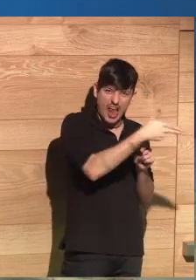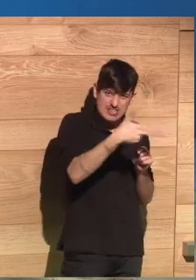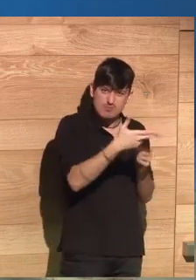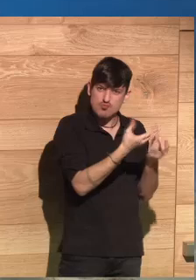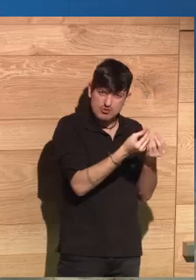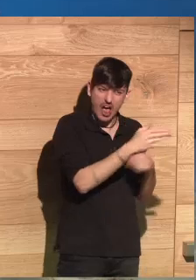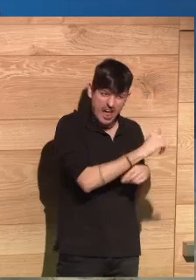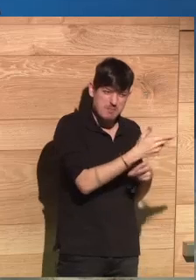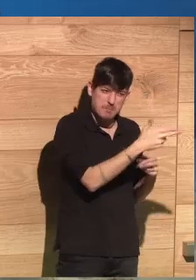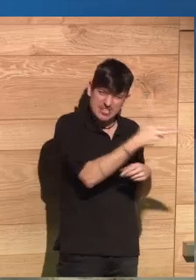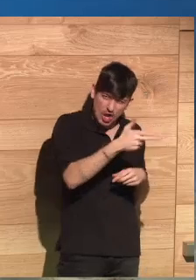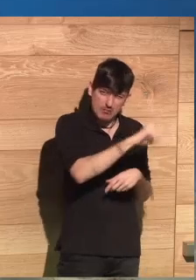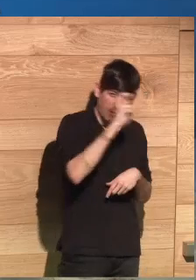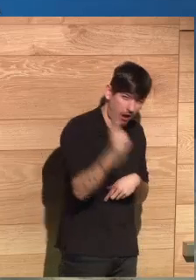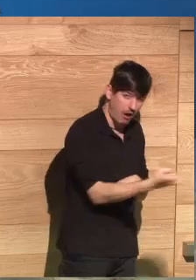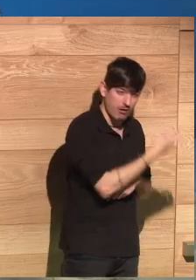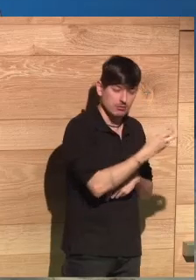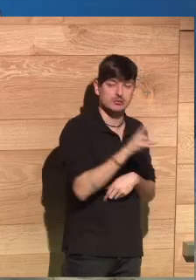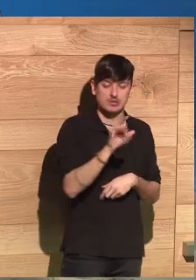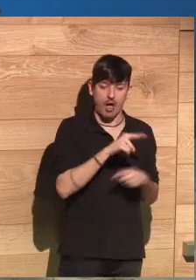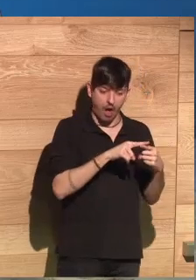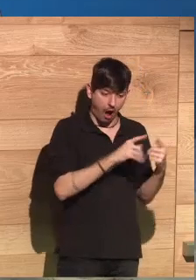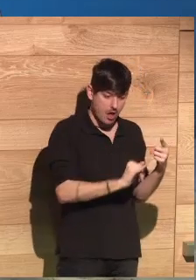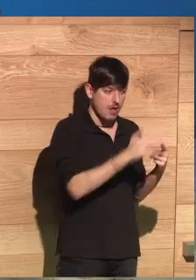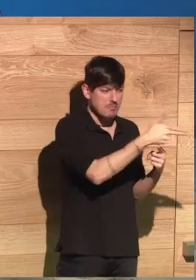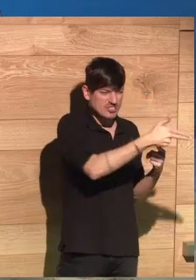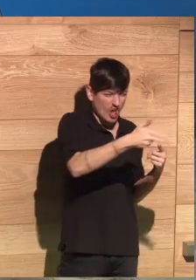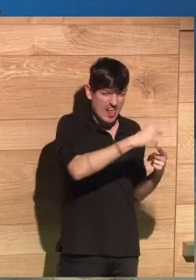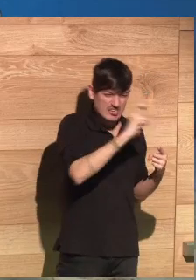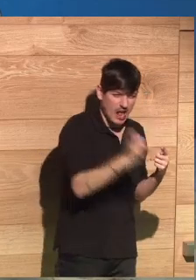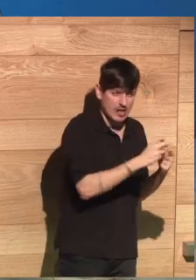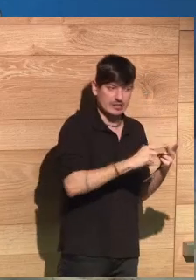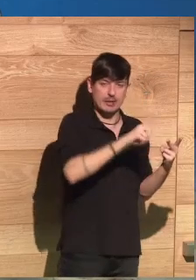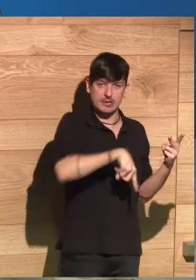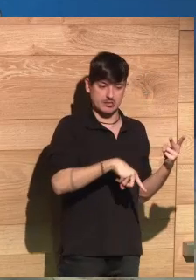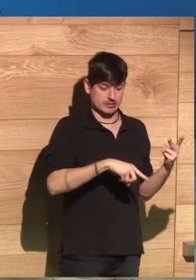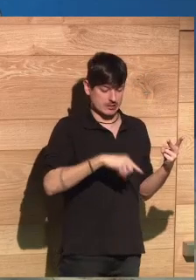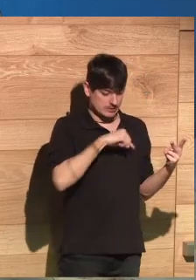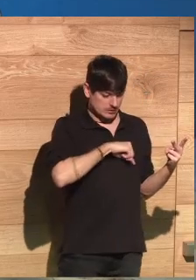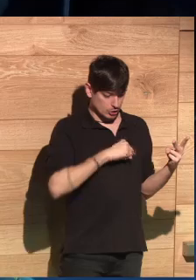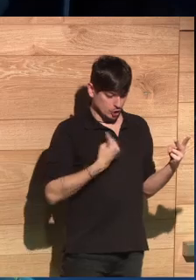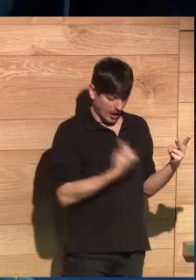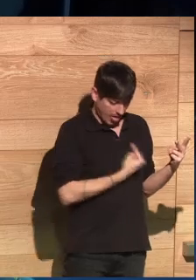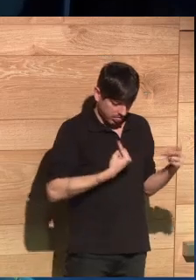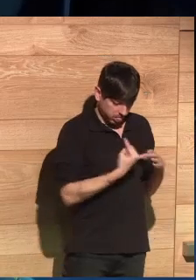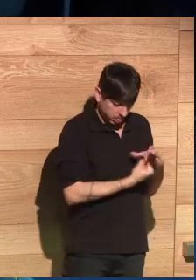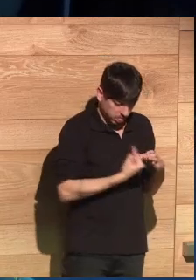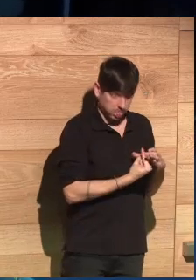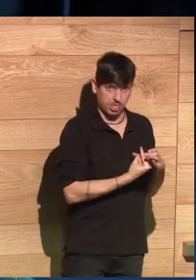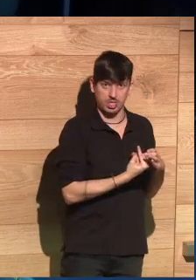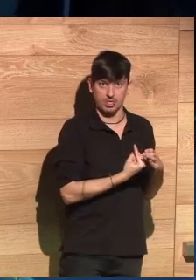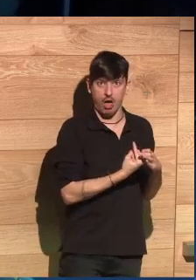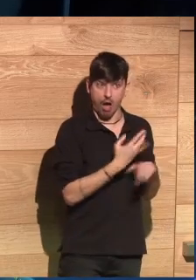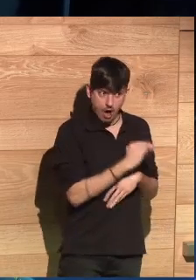sino varias. Por un lado tenemos el elemento de las armas de fuego y por otro lado tenemos el elemento de la soledad, de no verbalizar. Hay